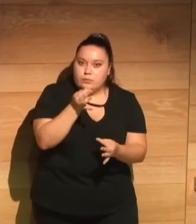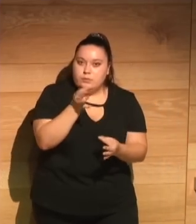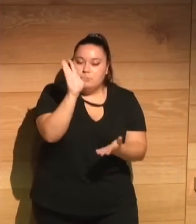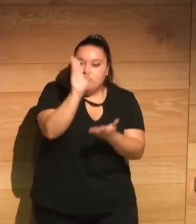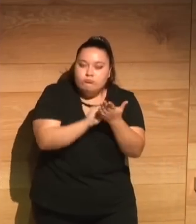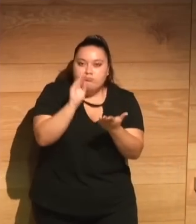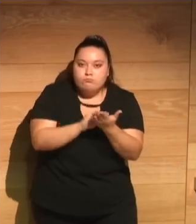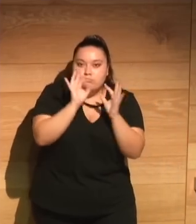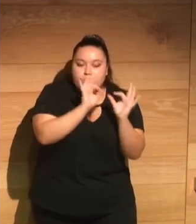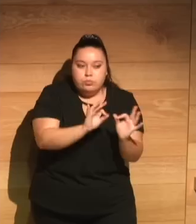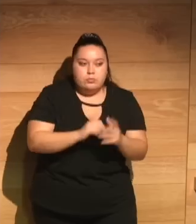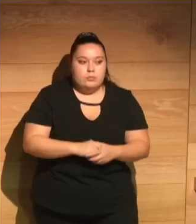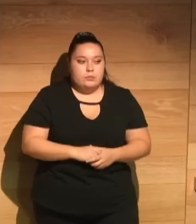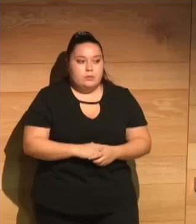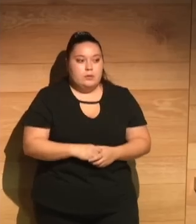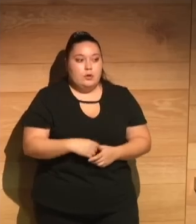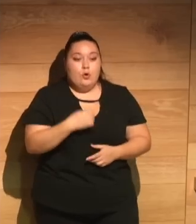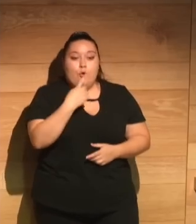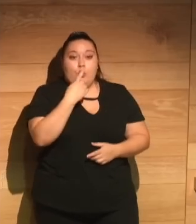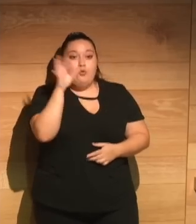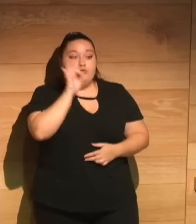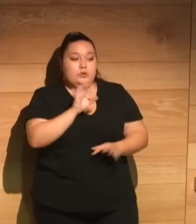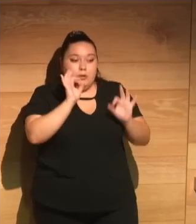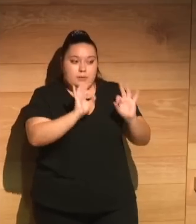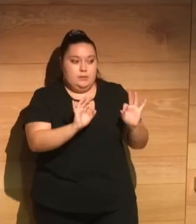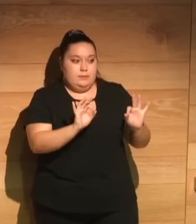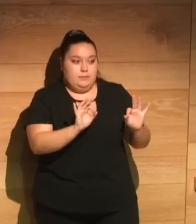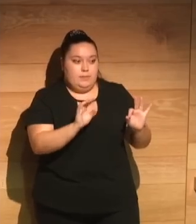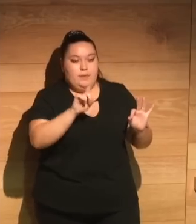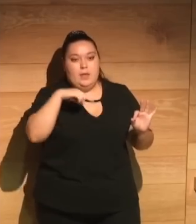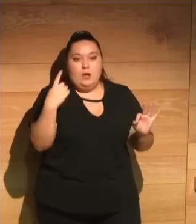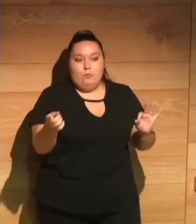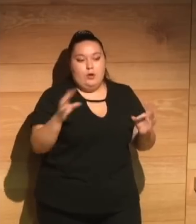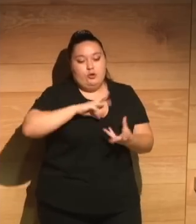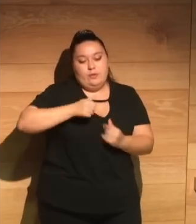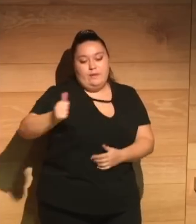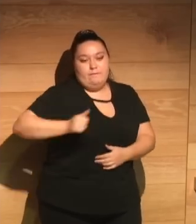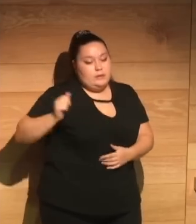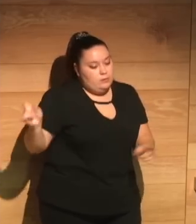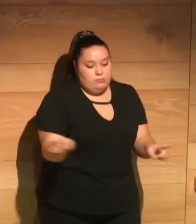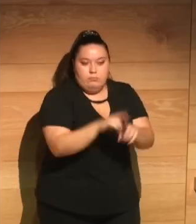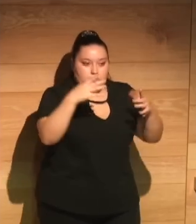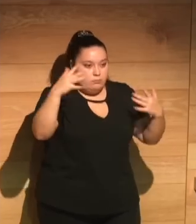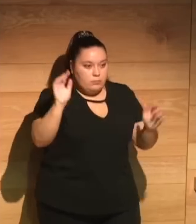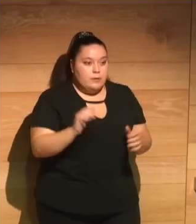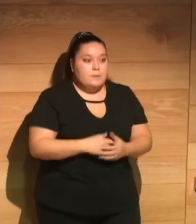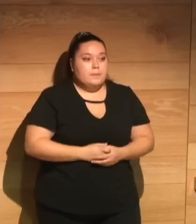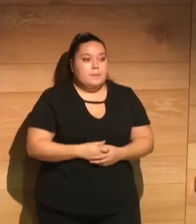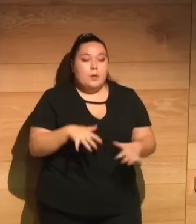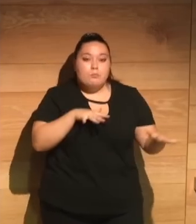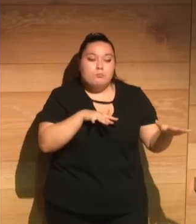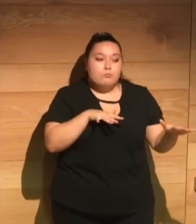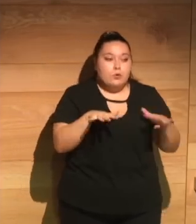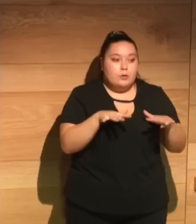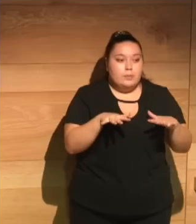recoja. Y durante un siglo fue así, ¿eh? Luego llegaron las fake news y a tomar por saco. Claro, pero y eso afecta, ese descubrimiento afecta a todas las